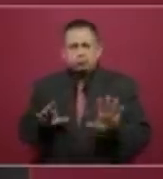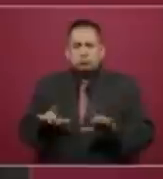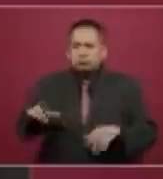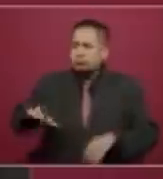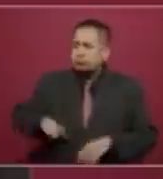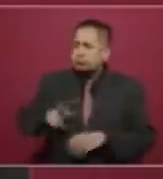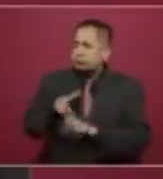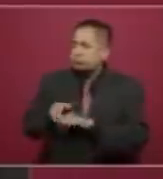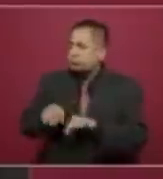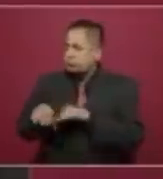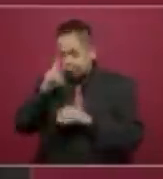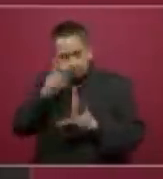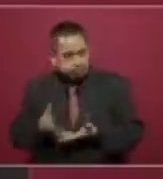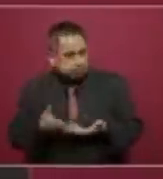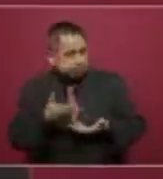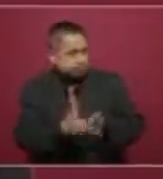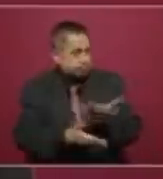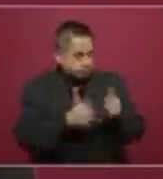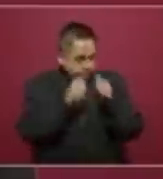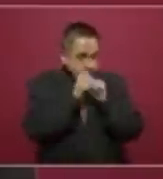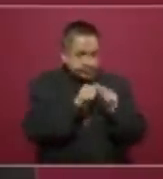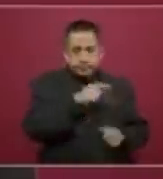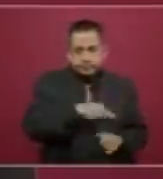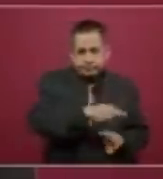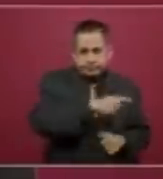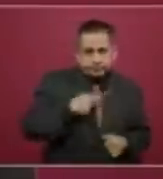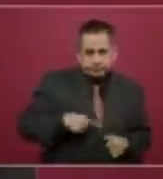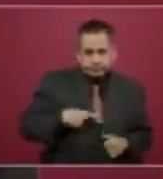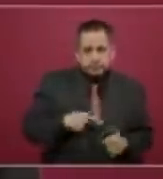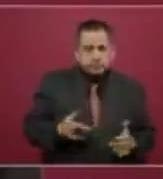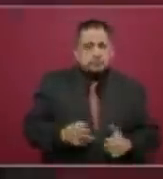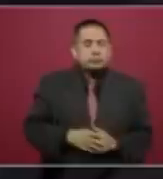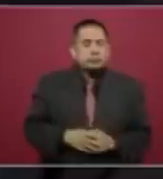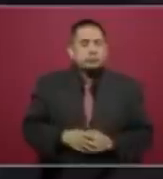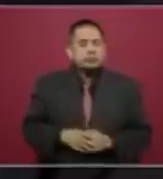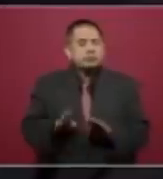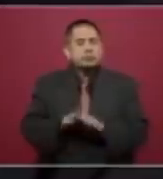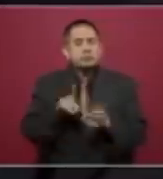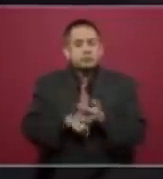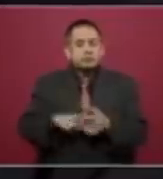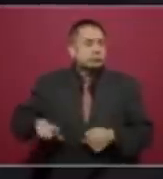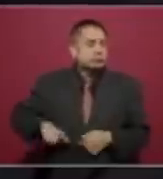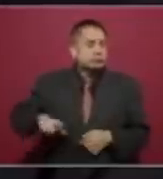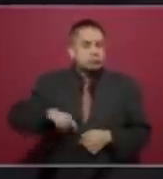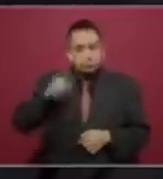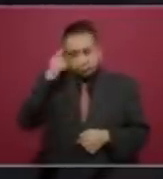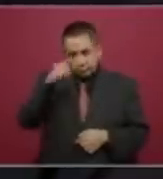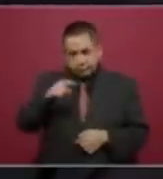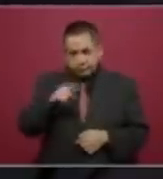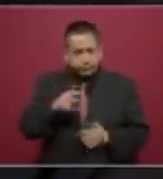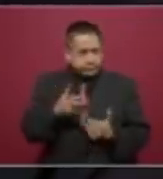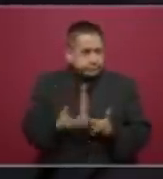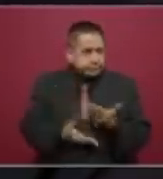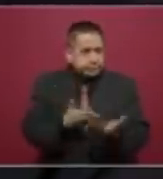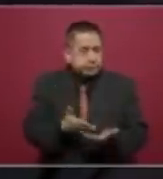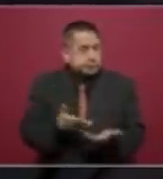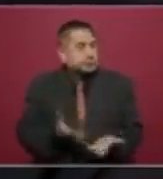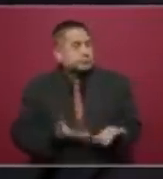pueblo. El gobierno es para ponerse al servicio de los